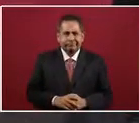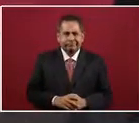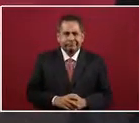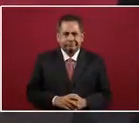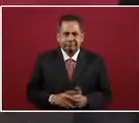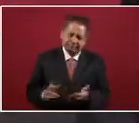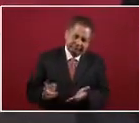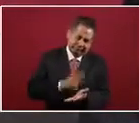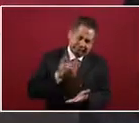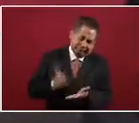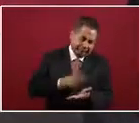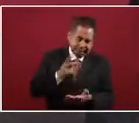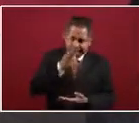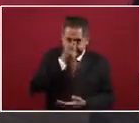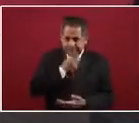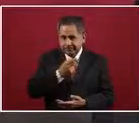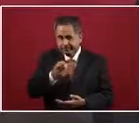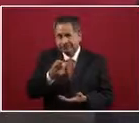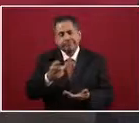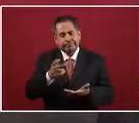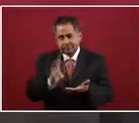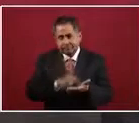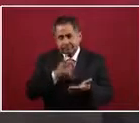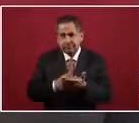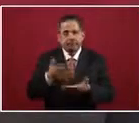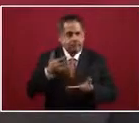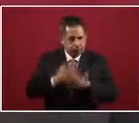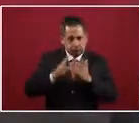Lo he dicho en otras ocasiones, lo repito ahora.